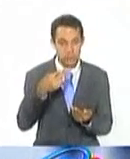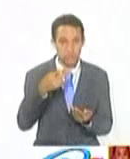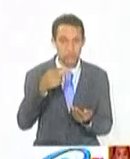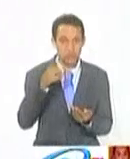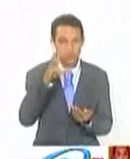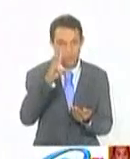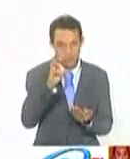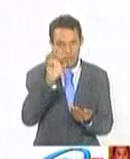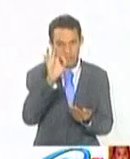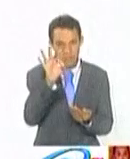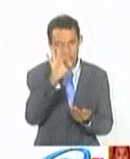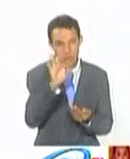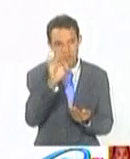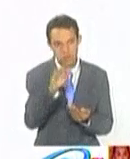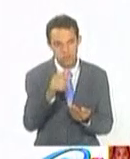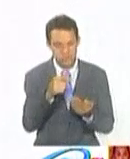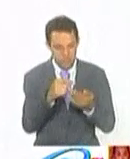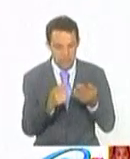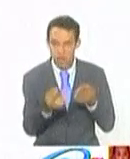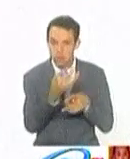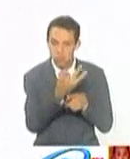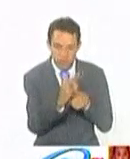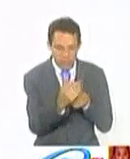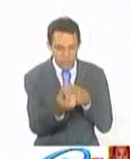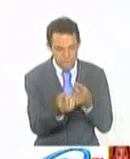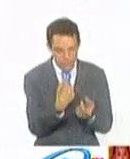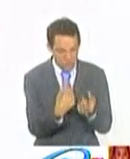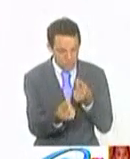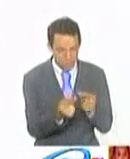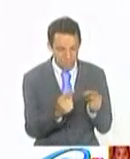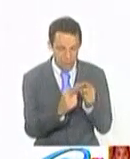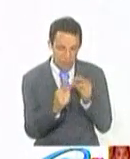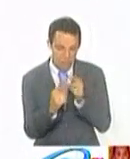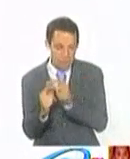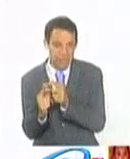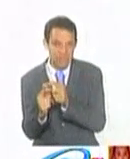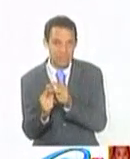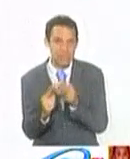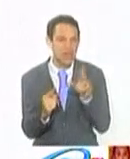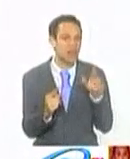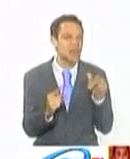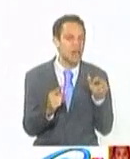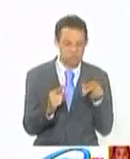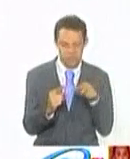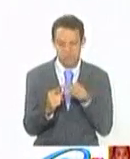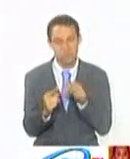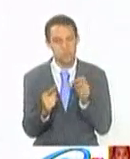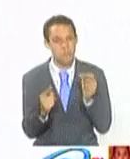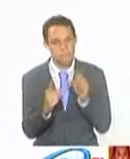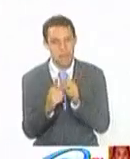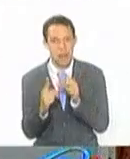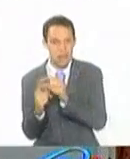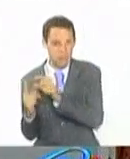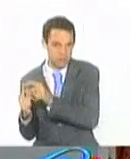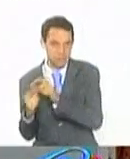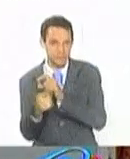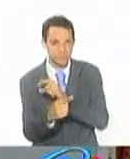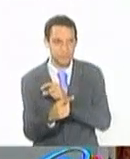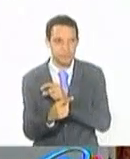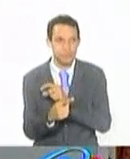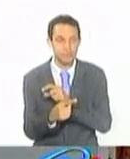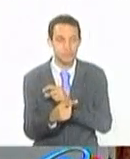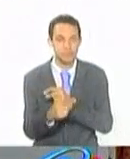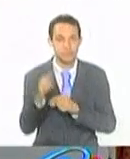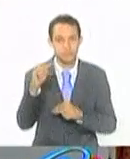normales bueno es que en Twitter no caben todas las palabras y por aquí mandan cosas e es